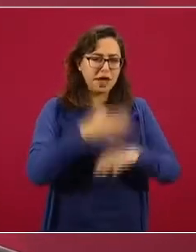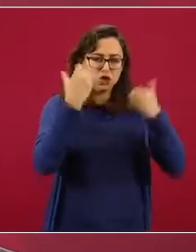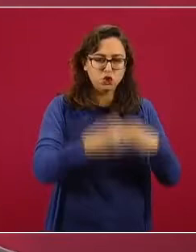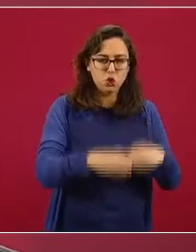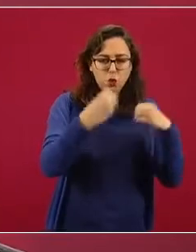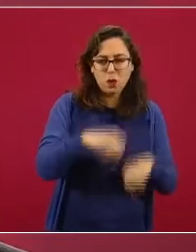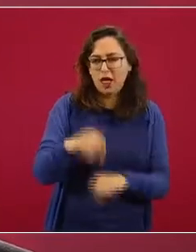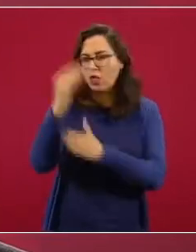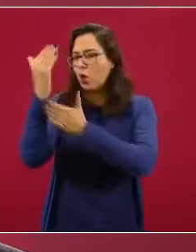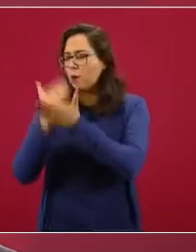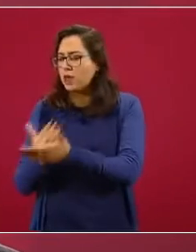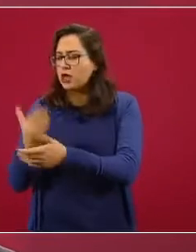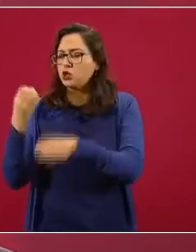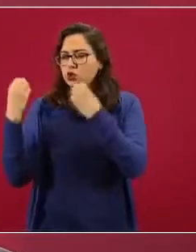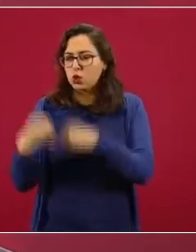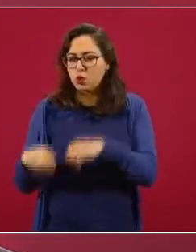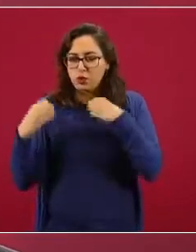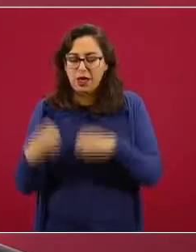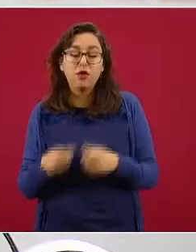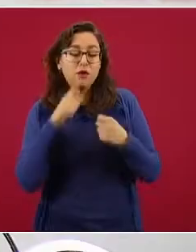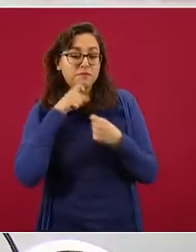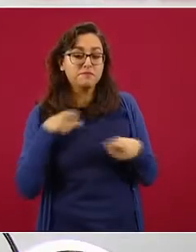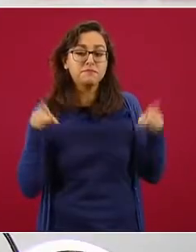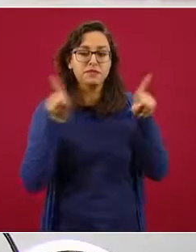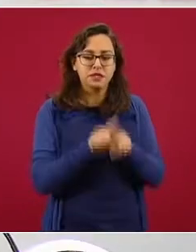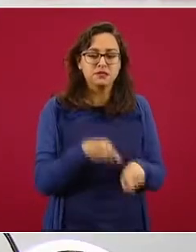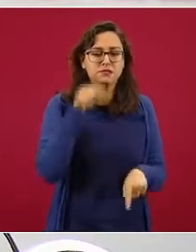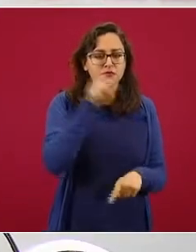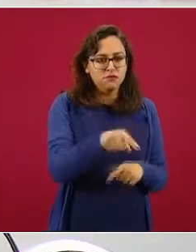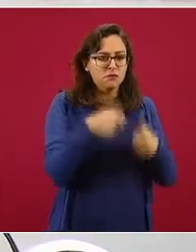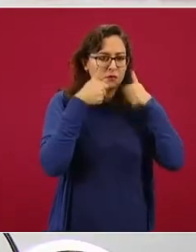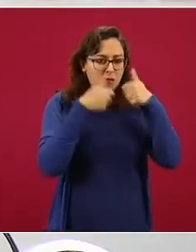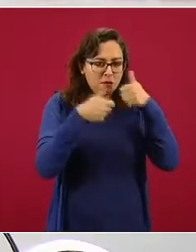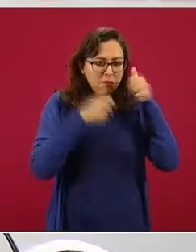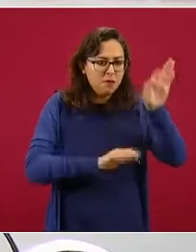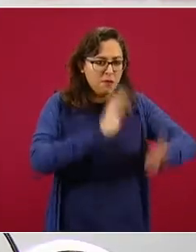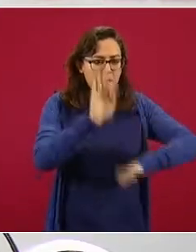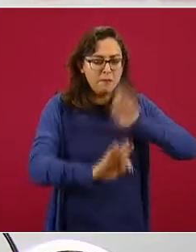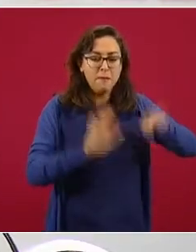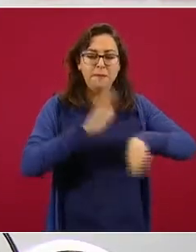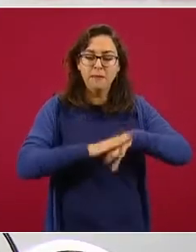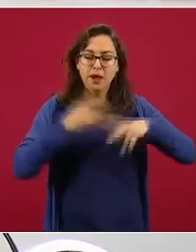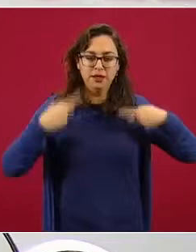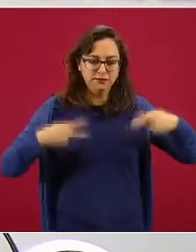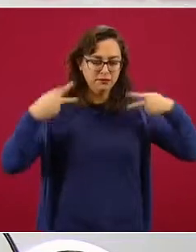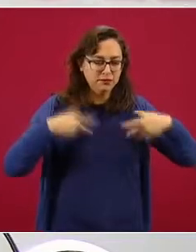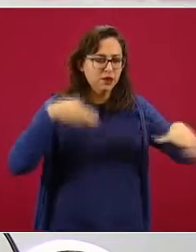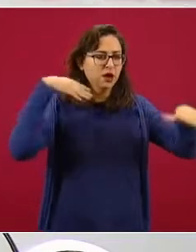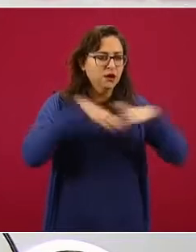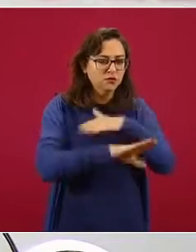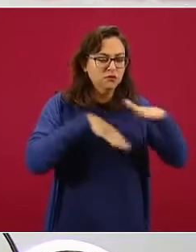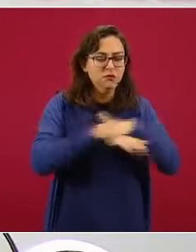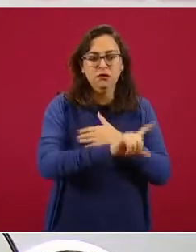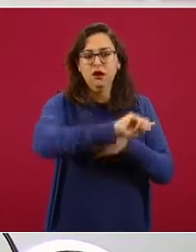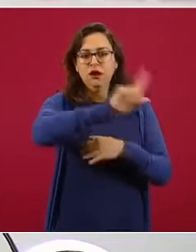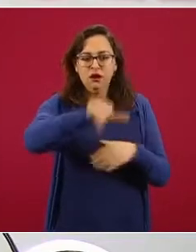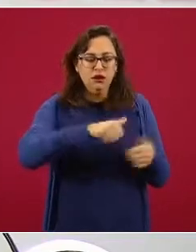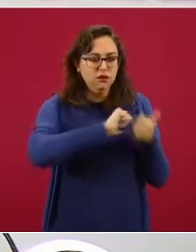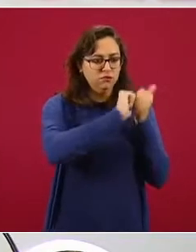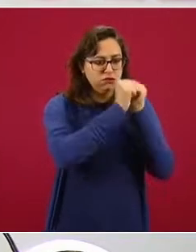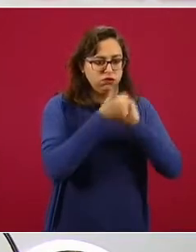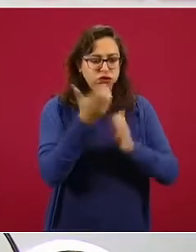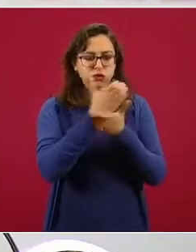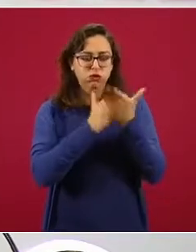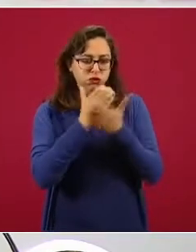aquellos hospitales que estaban logrando tener una mayor cantidad de personas que egresan por mejoría, por curación,